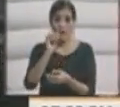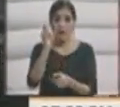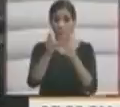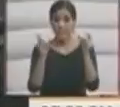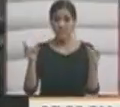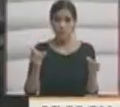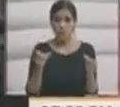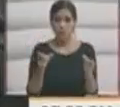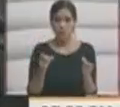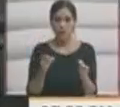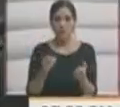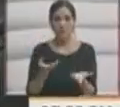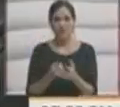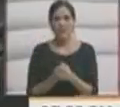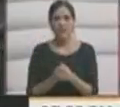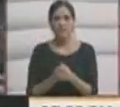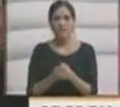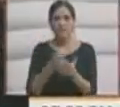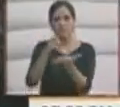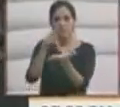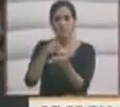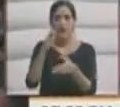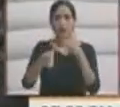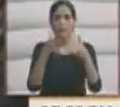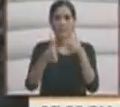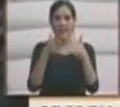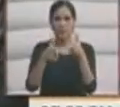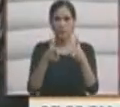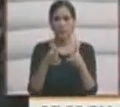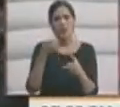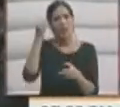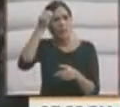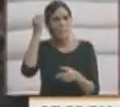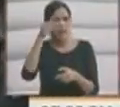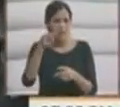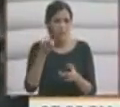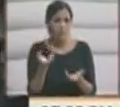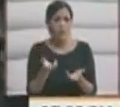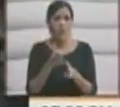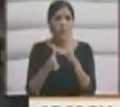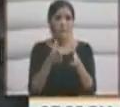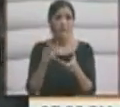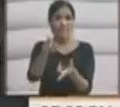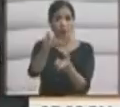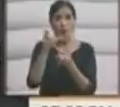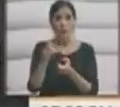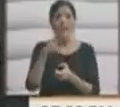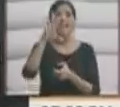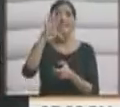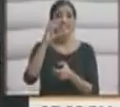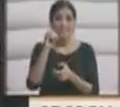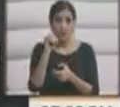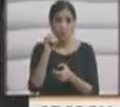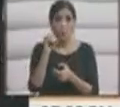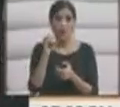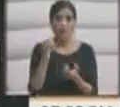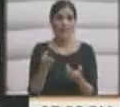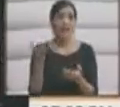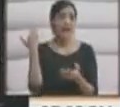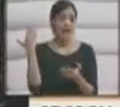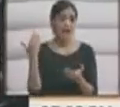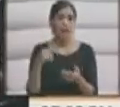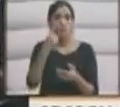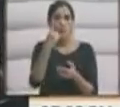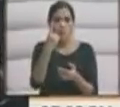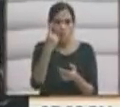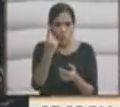piensan sobre el hecho de que ahora se está cobrando 50 céntimos de bolívar, es decir, los antiguos reales, un real.